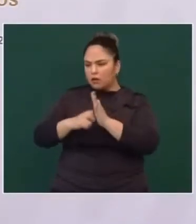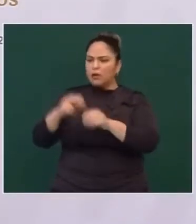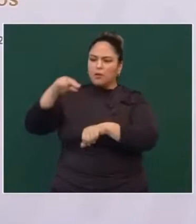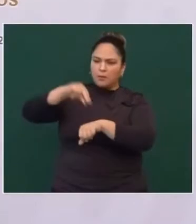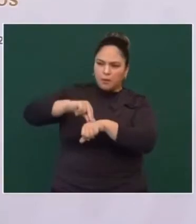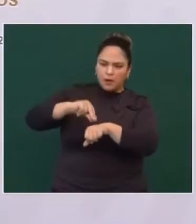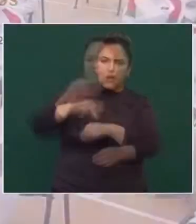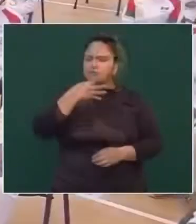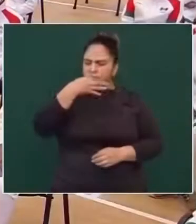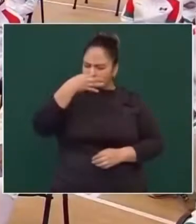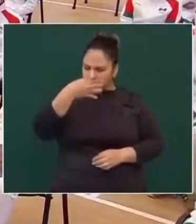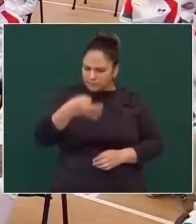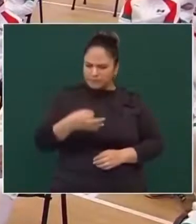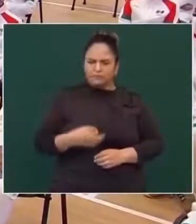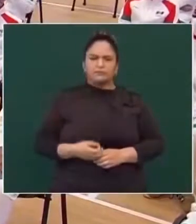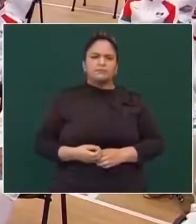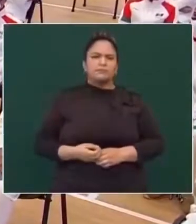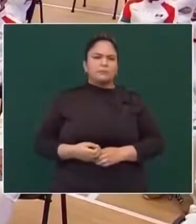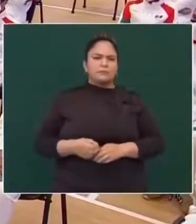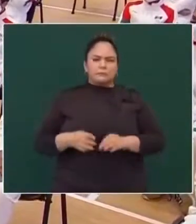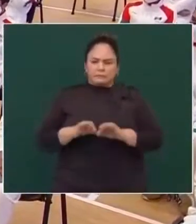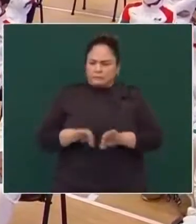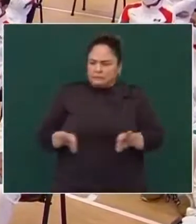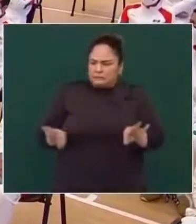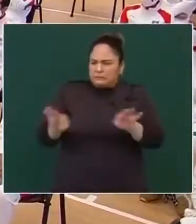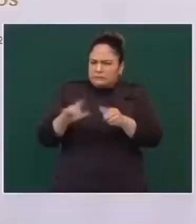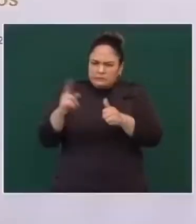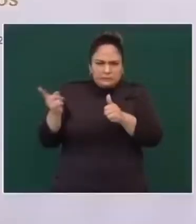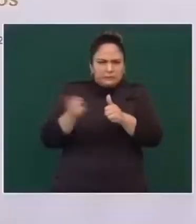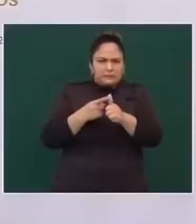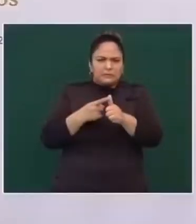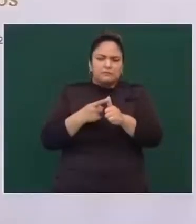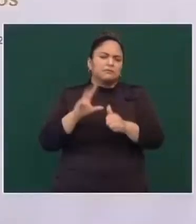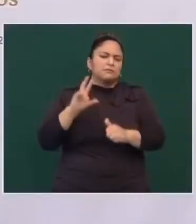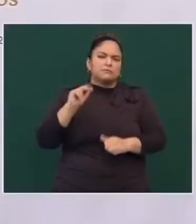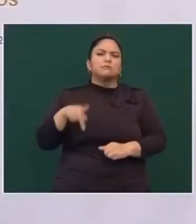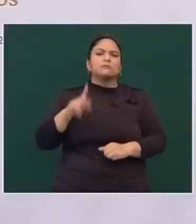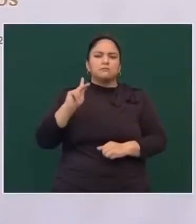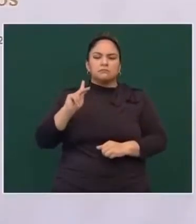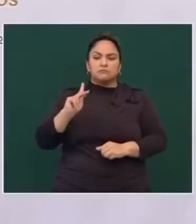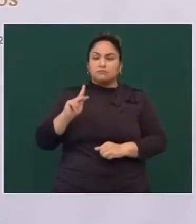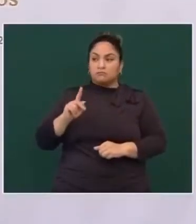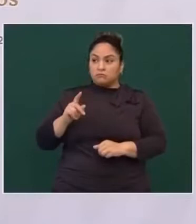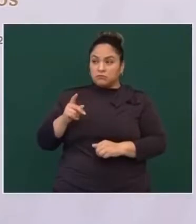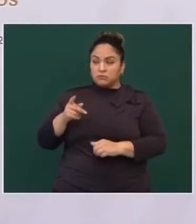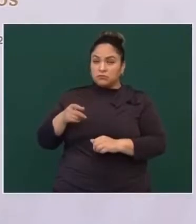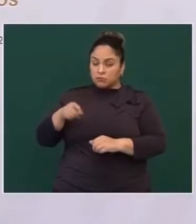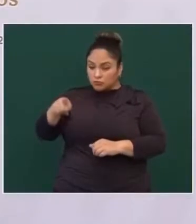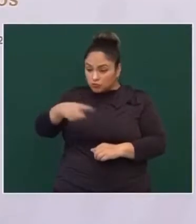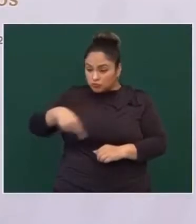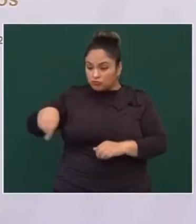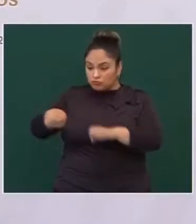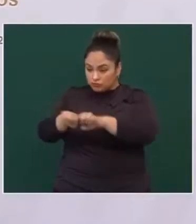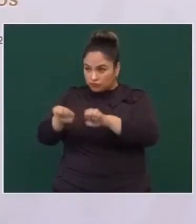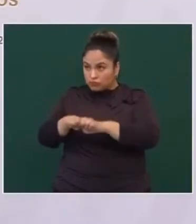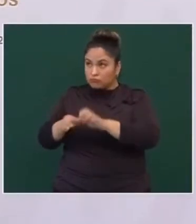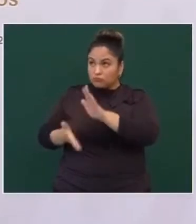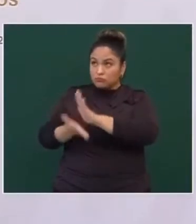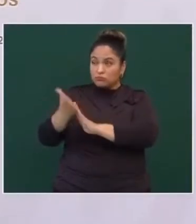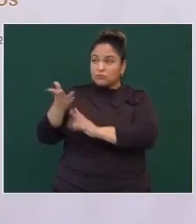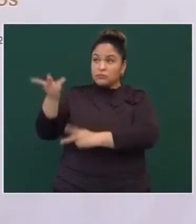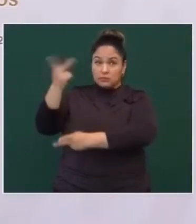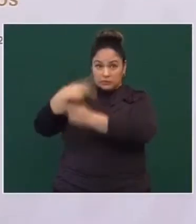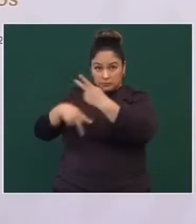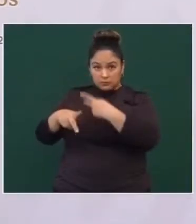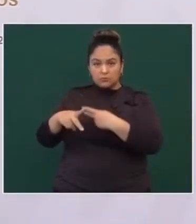todo el personal. Hasta el corte del Comité Olímpico Mexicano, se contabilizaron 99 plazas, 46